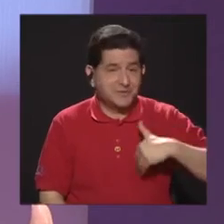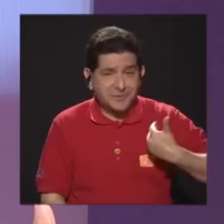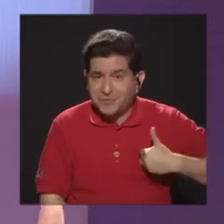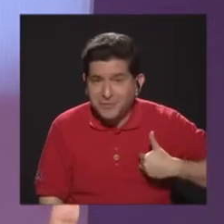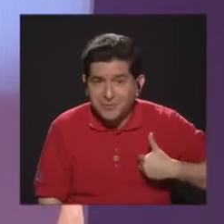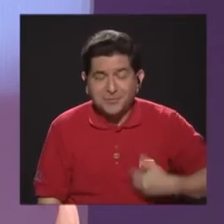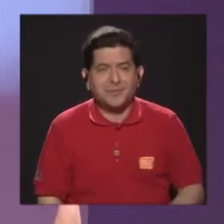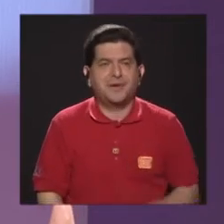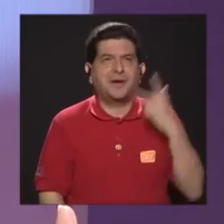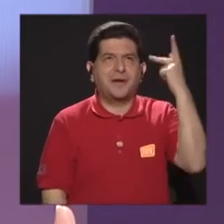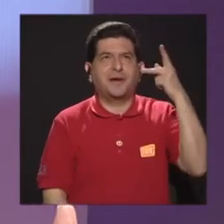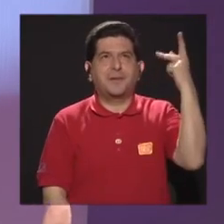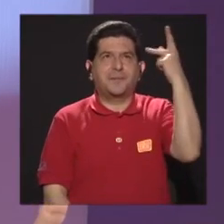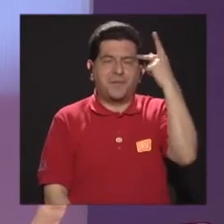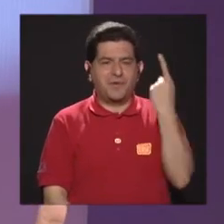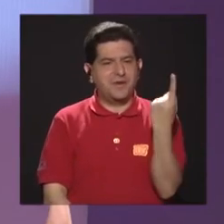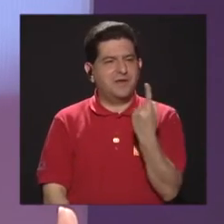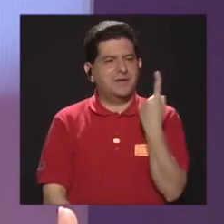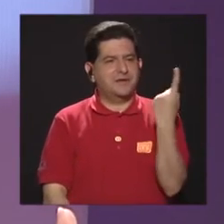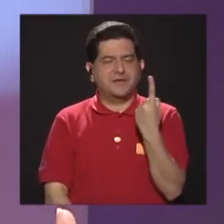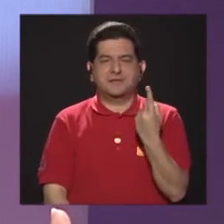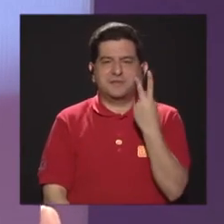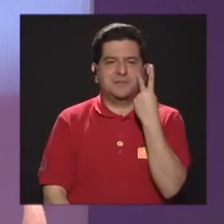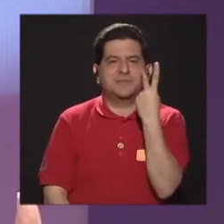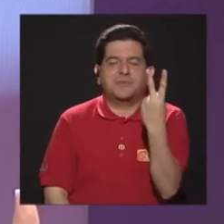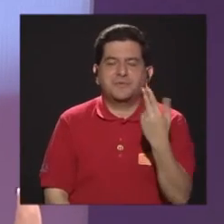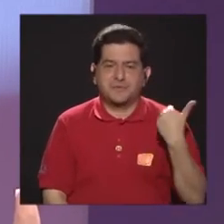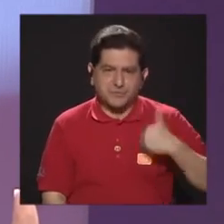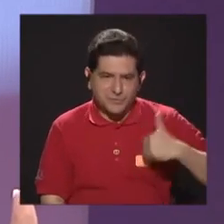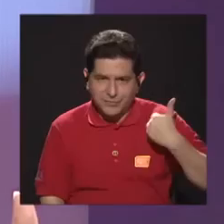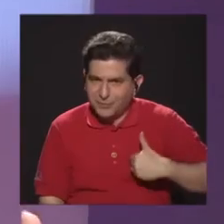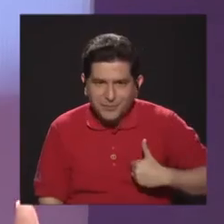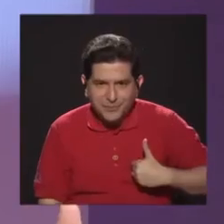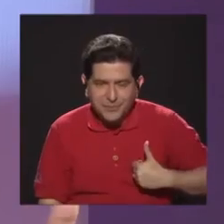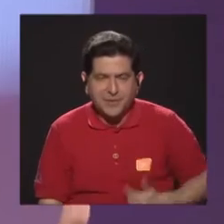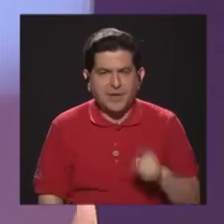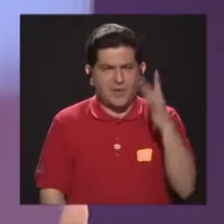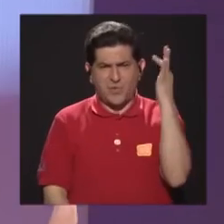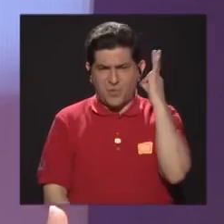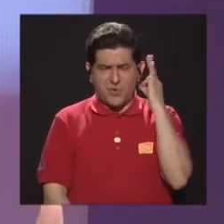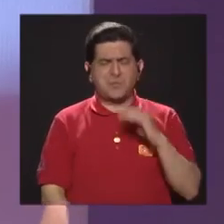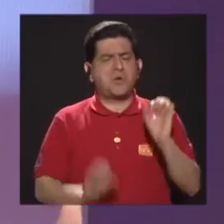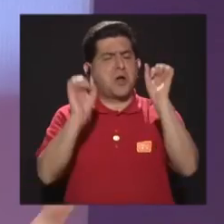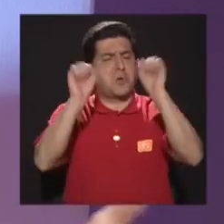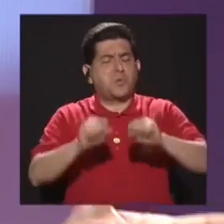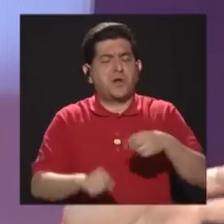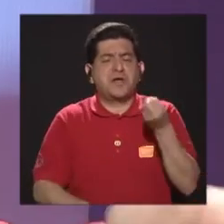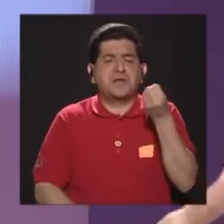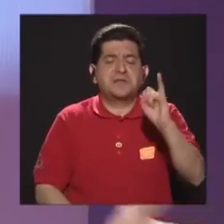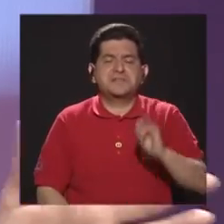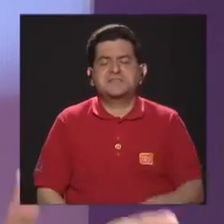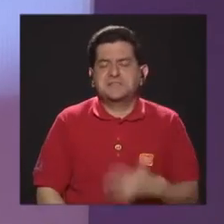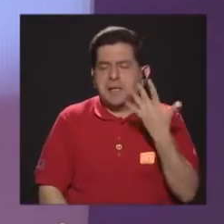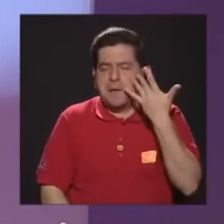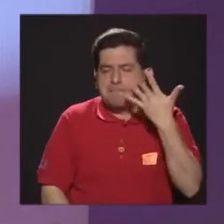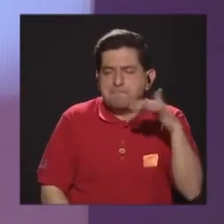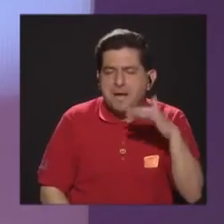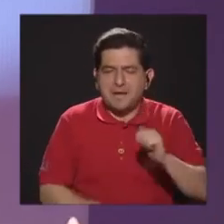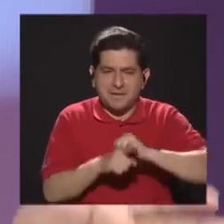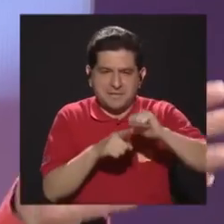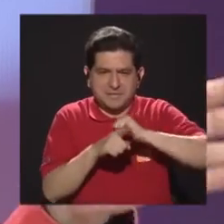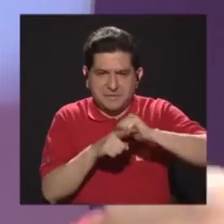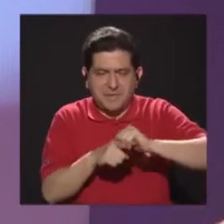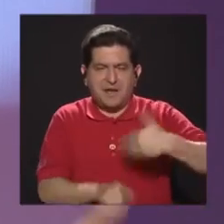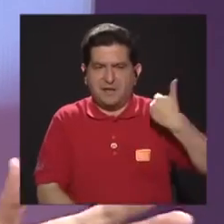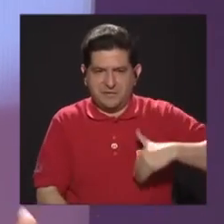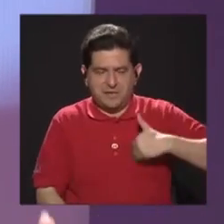Entonces, por ejemplo, la política siempre ha sido vista desde el hombre. Entonces, una mujer es capaz en la medida que tiene prácticas parecidas a los hombres.